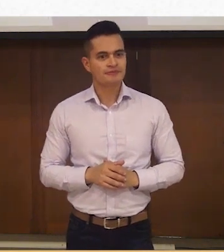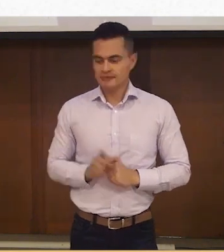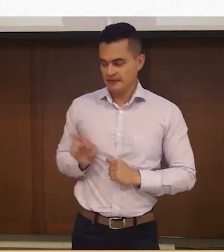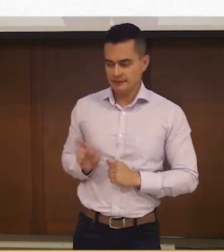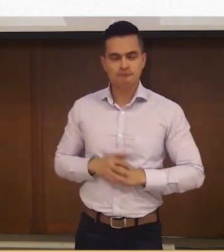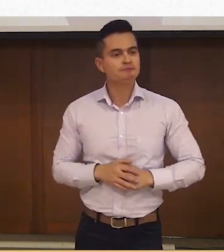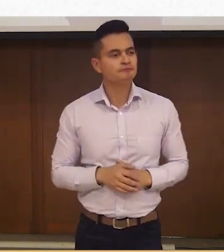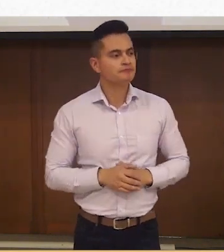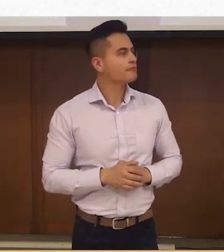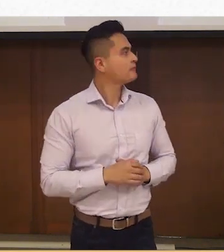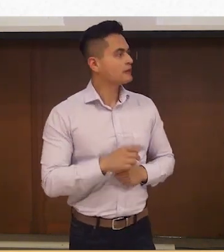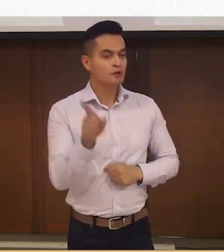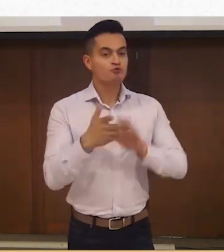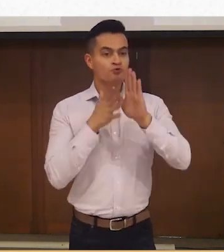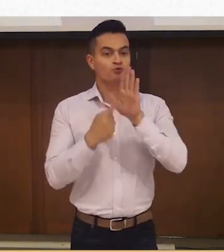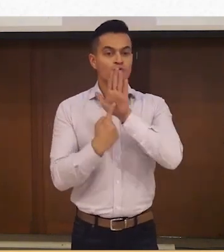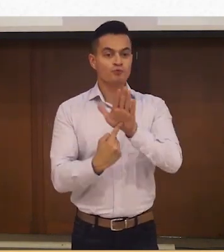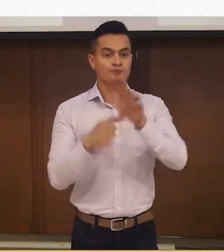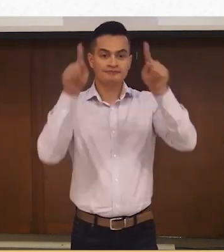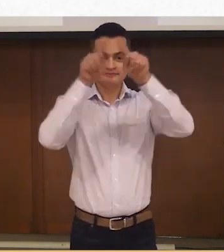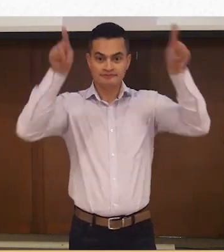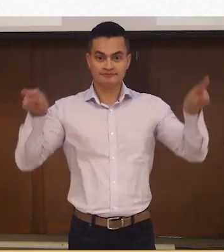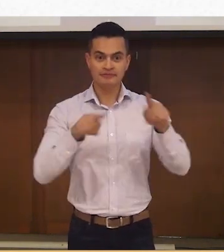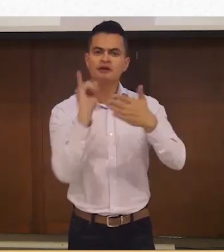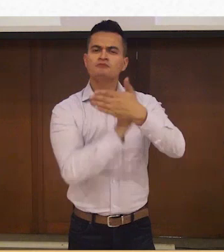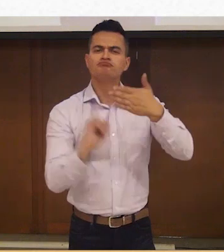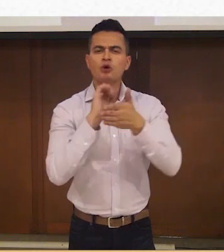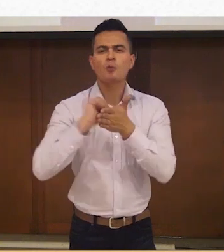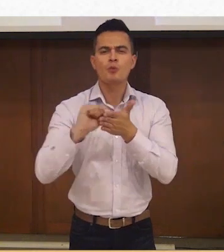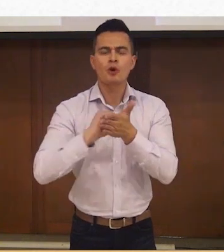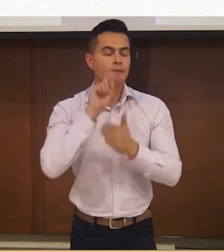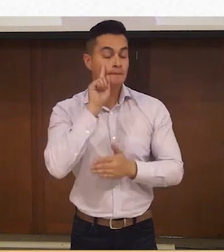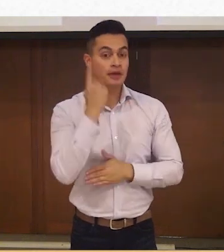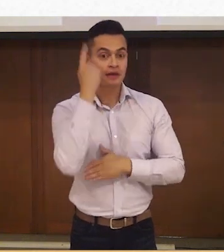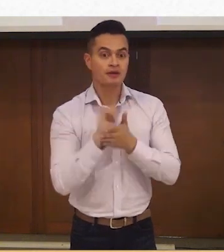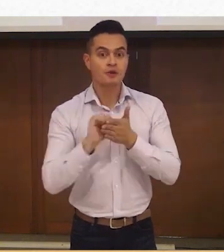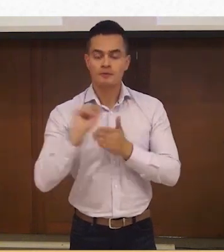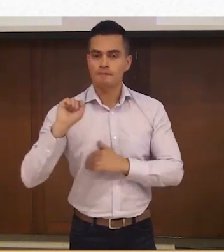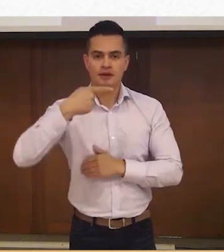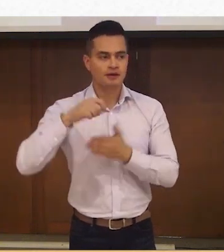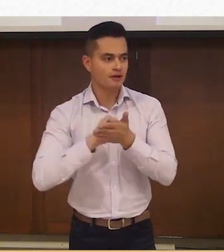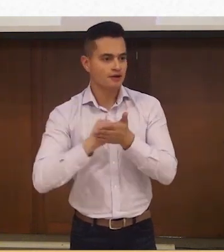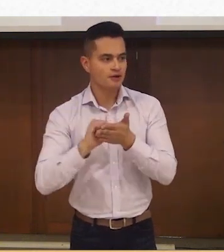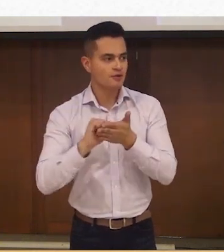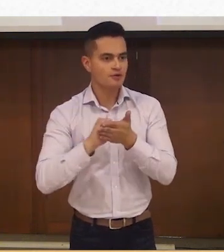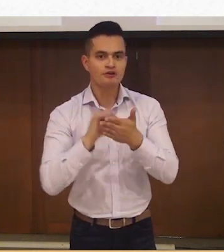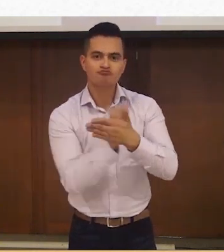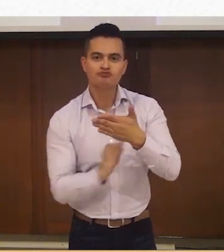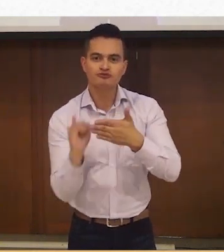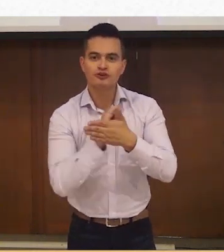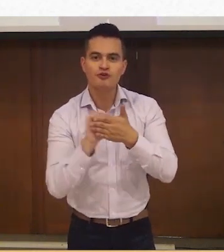Aquí estamos. Bueno, esta es una imagen, después vamos a ver la imagen final. Este es el primer boceto,